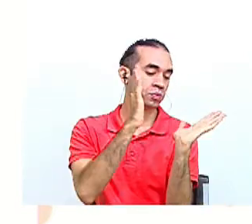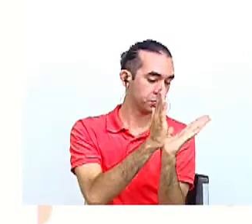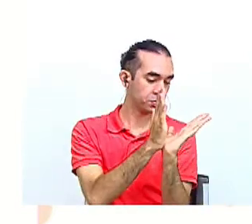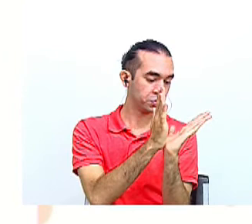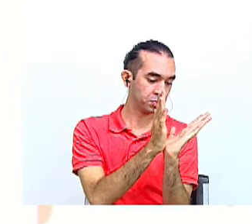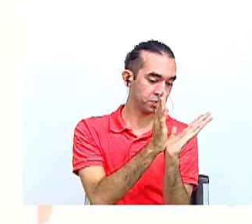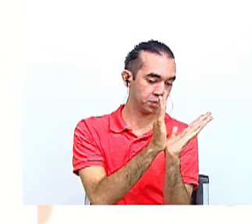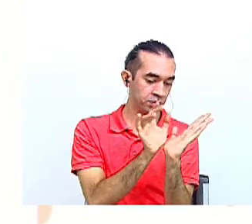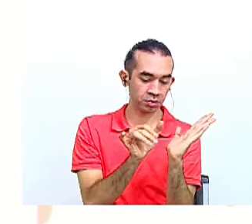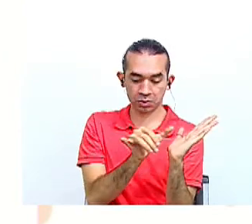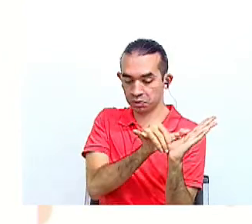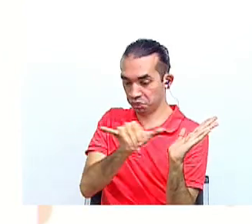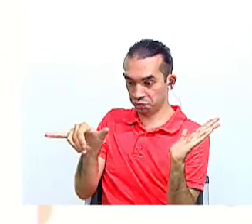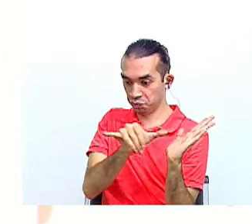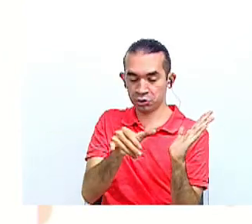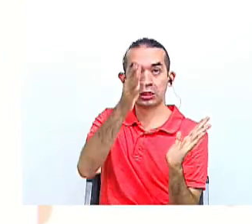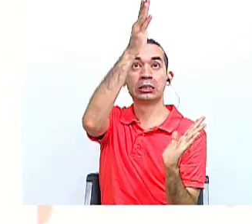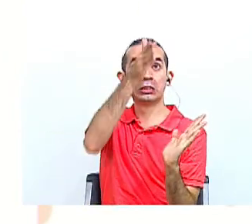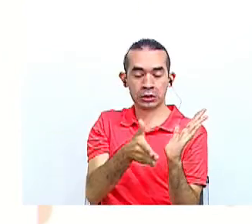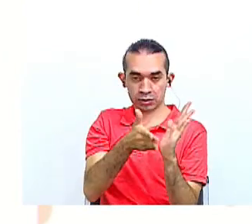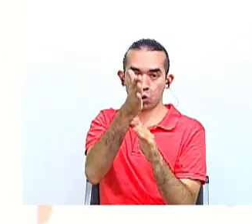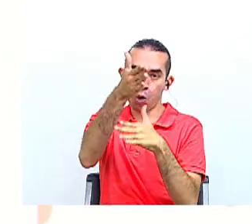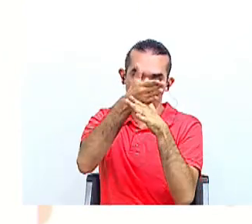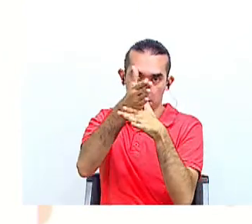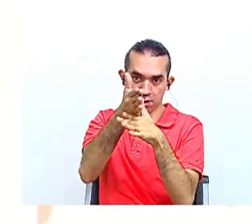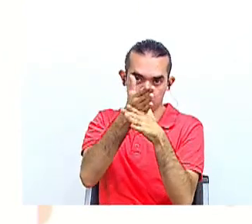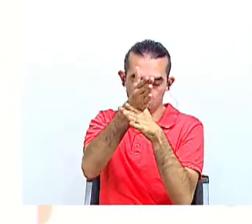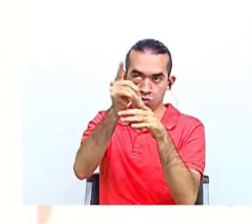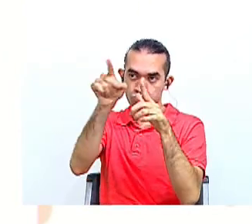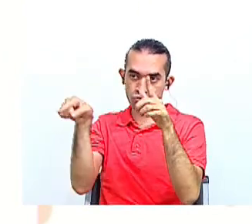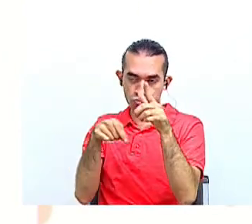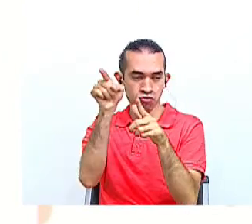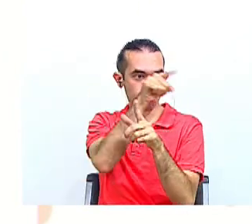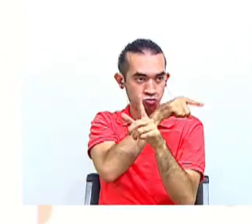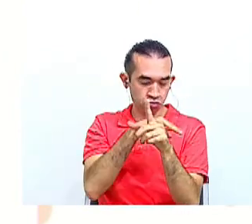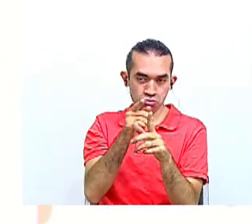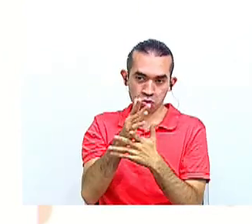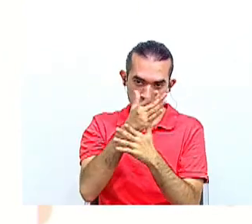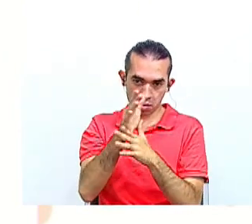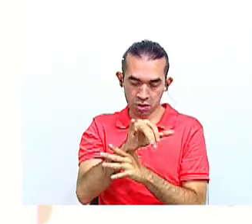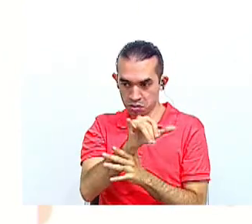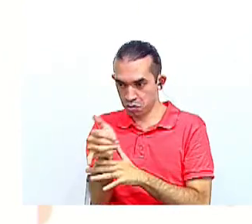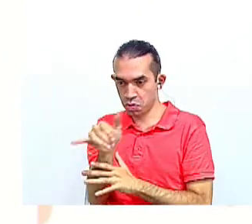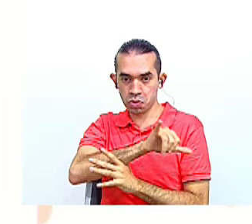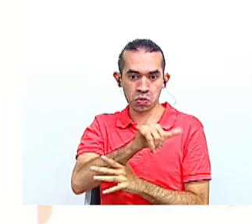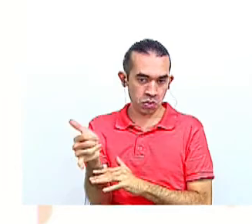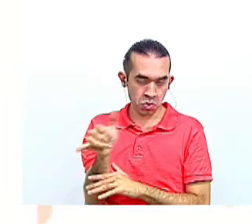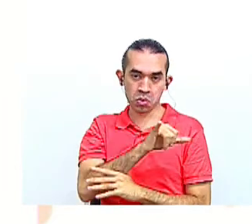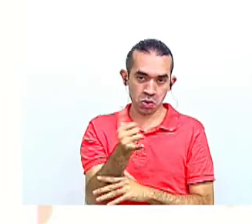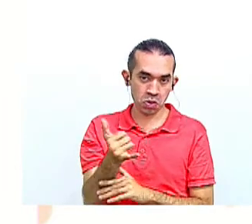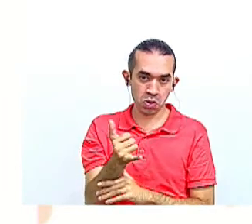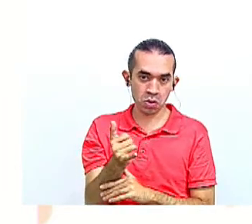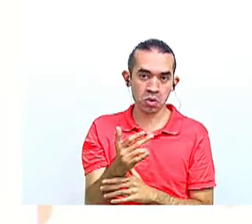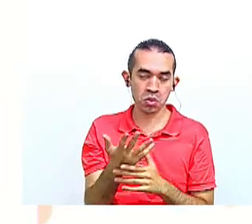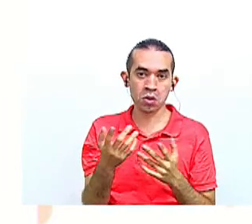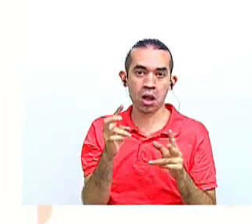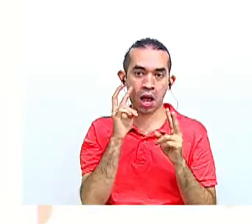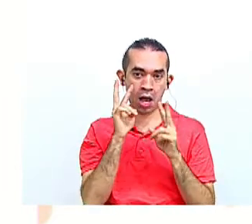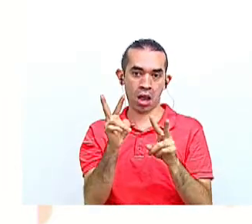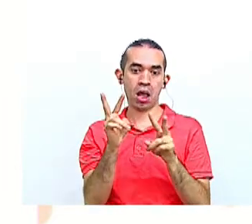son respectivamente congruentes con 2 ángulos y el lado comprendido de otro